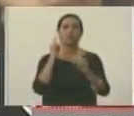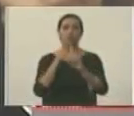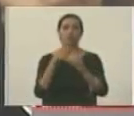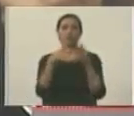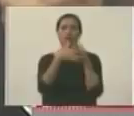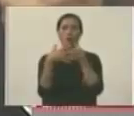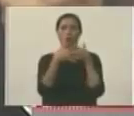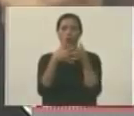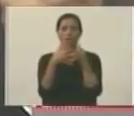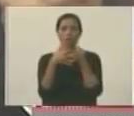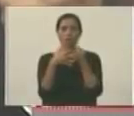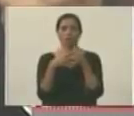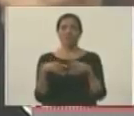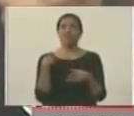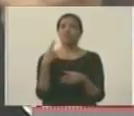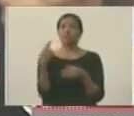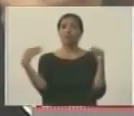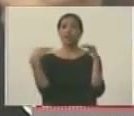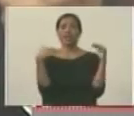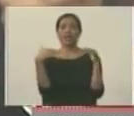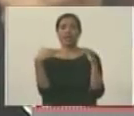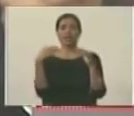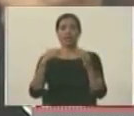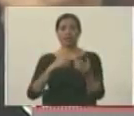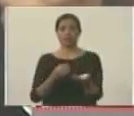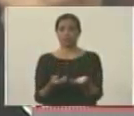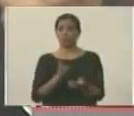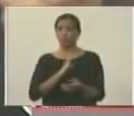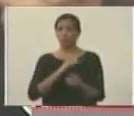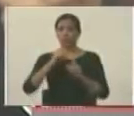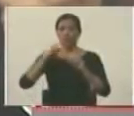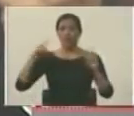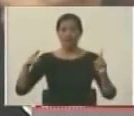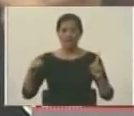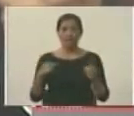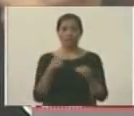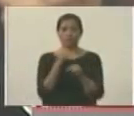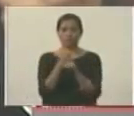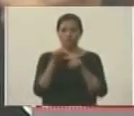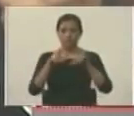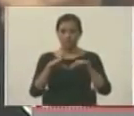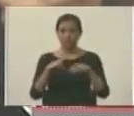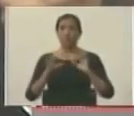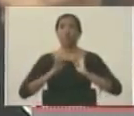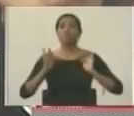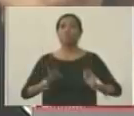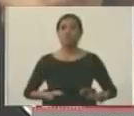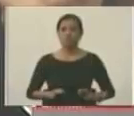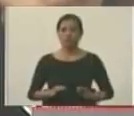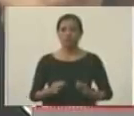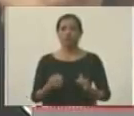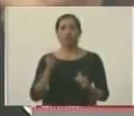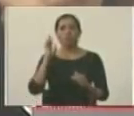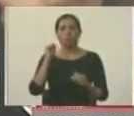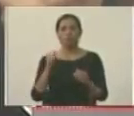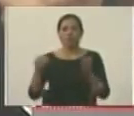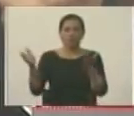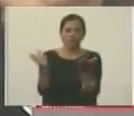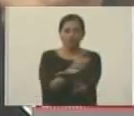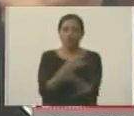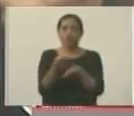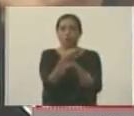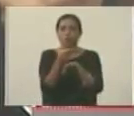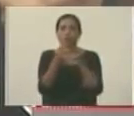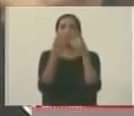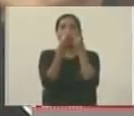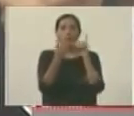la primera guerra de carácter eléctrico, cibernética, electromagnética y física para derrocar a un gobierno